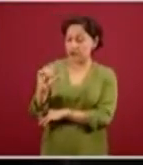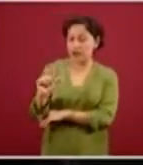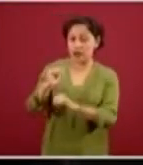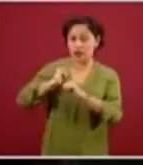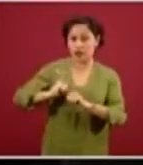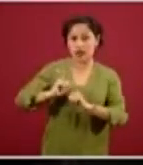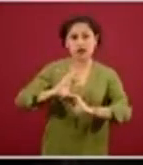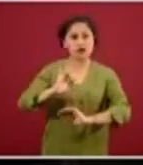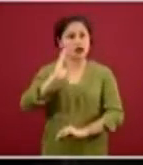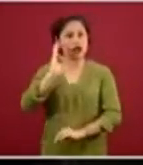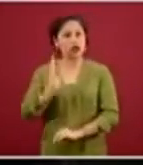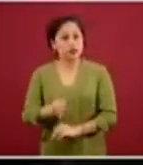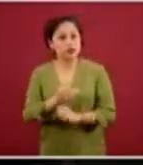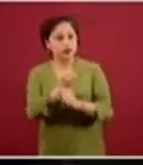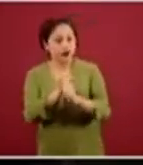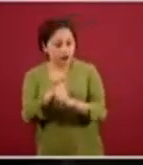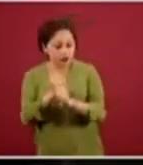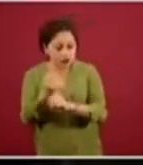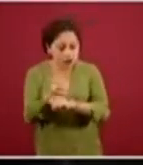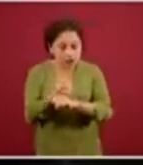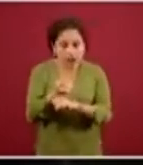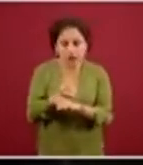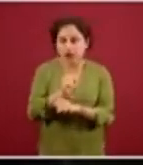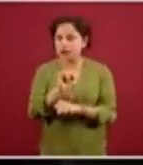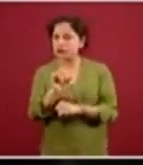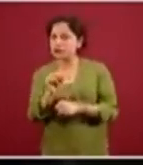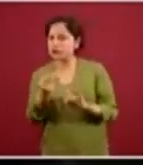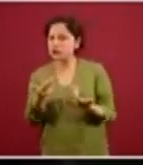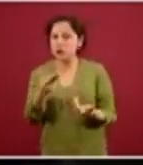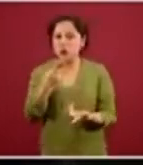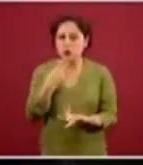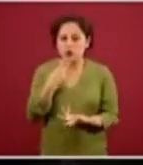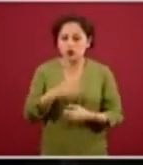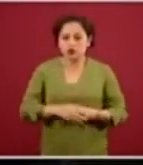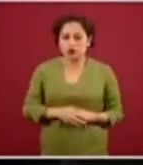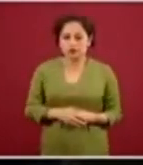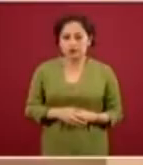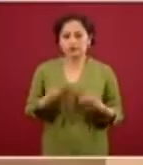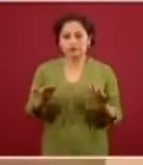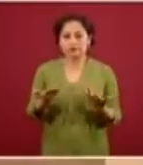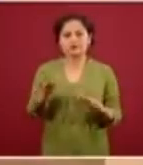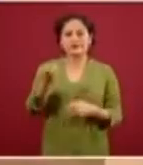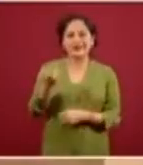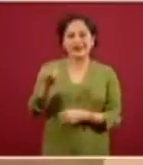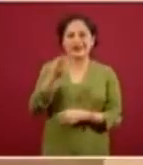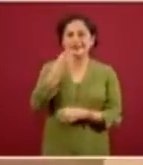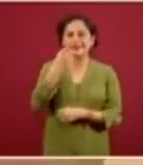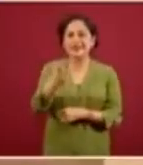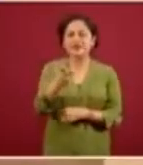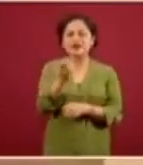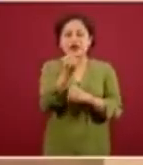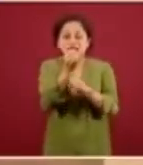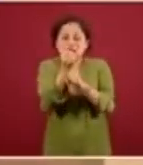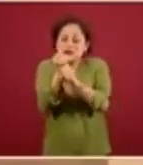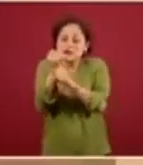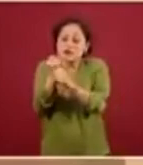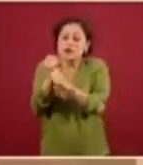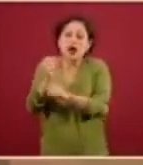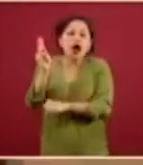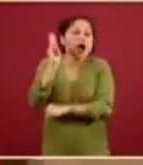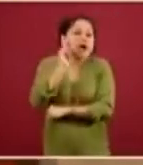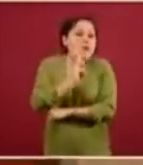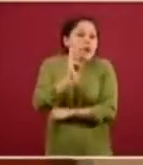experimental. La experiencia que hay en el mundo que señala que está en una fase experimental el uso de plasma convaleciente